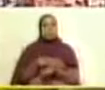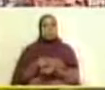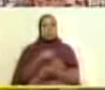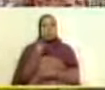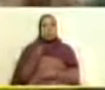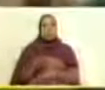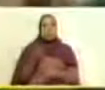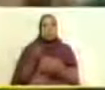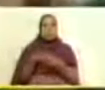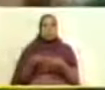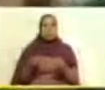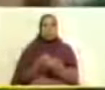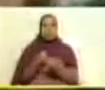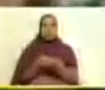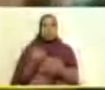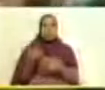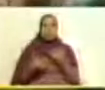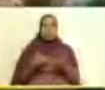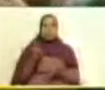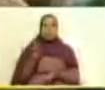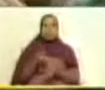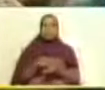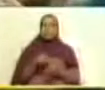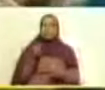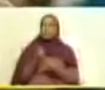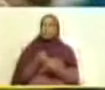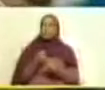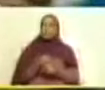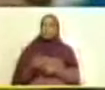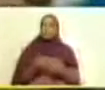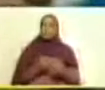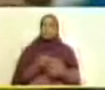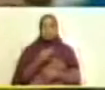muriendo. Todos tienen, gran cantidad, tienen